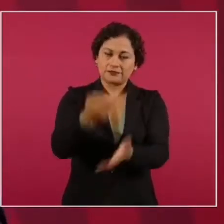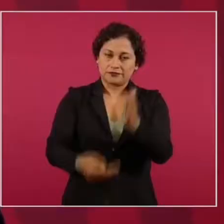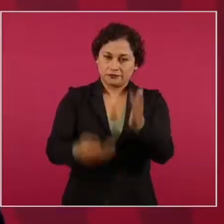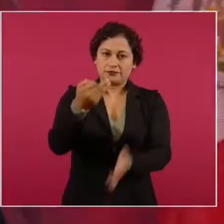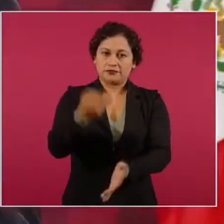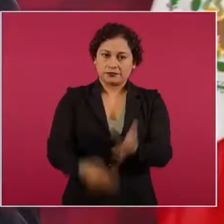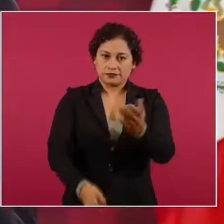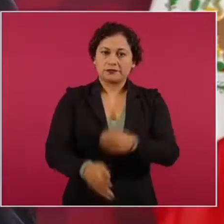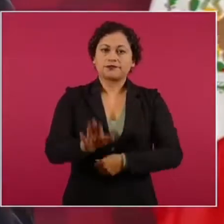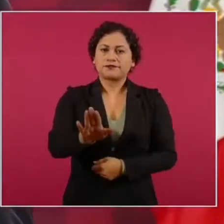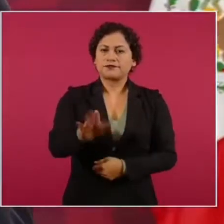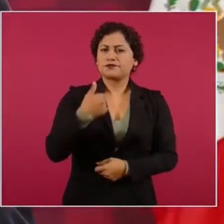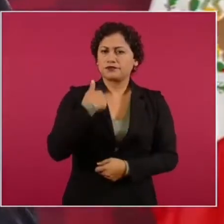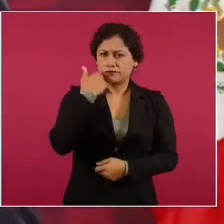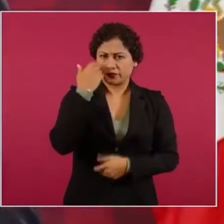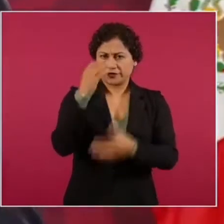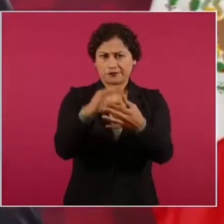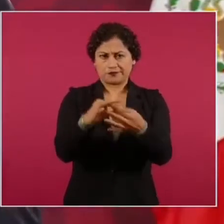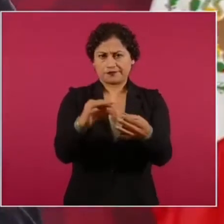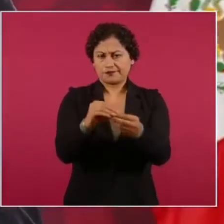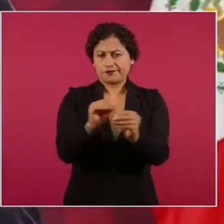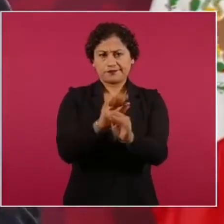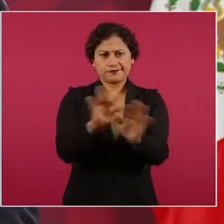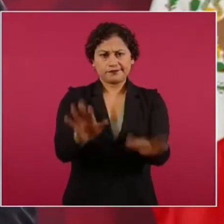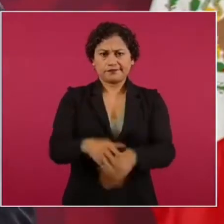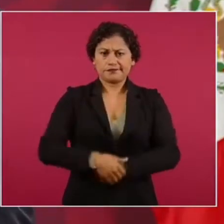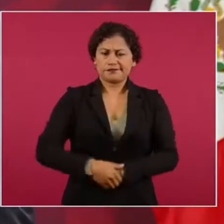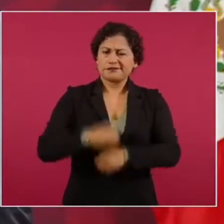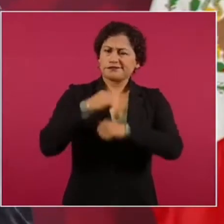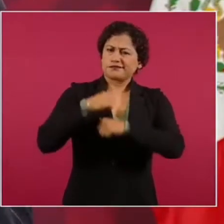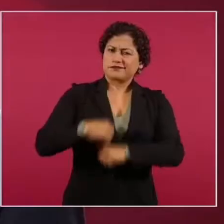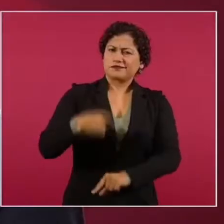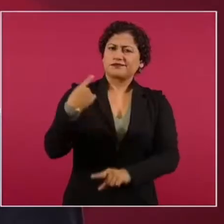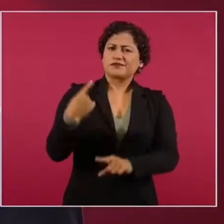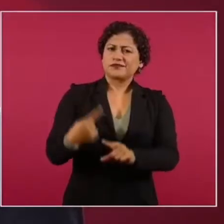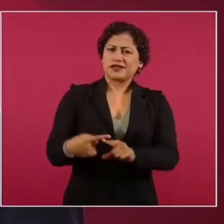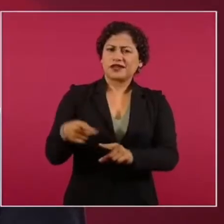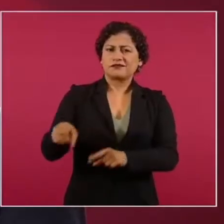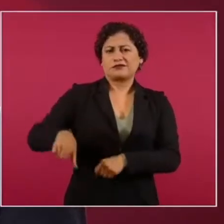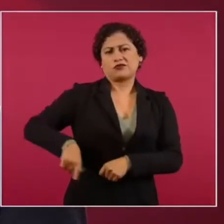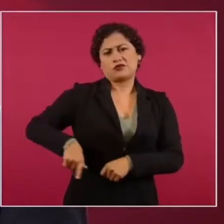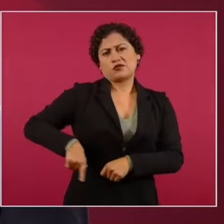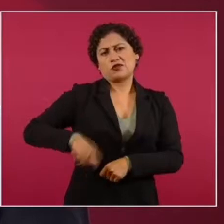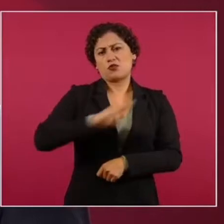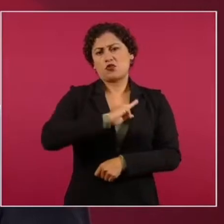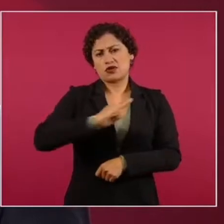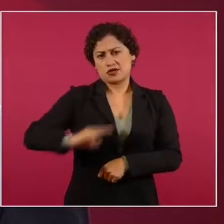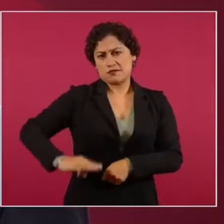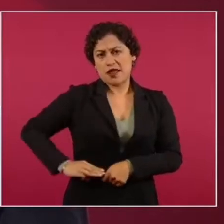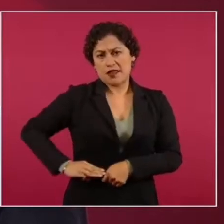algo. Eso corresponde a los gobiernos municipales,